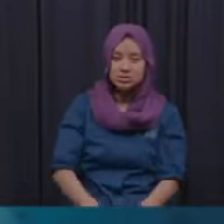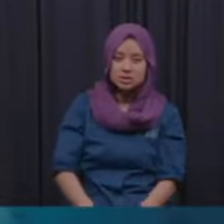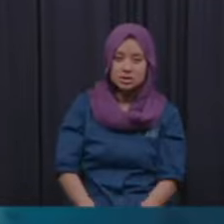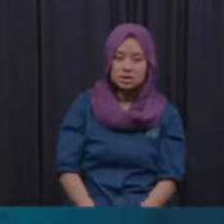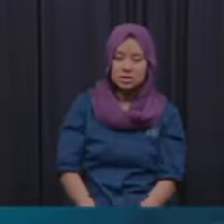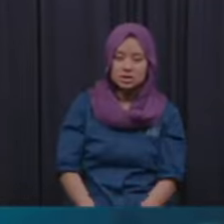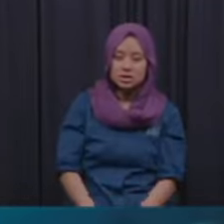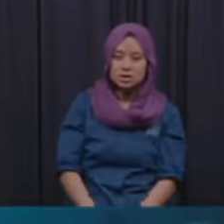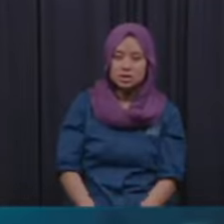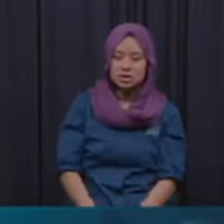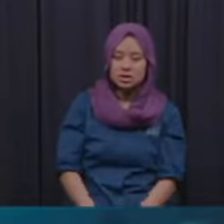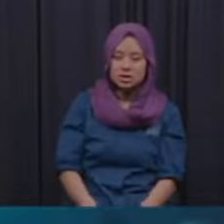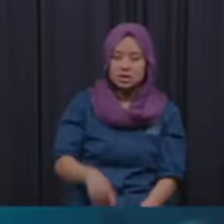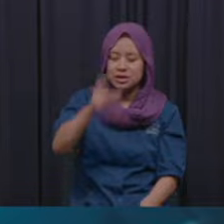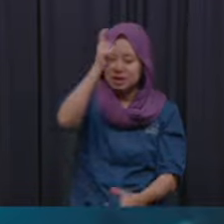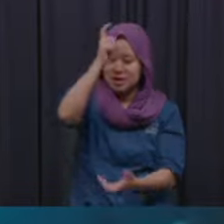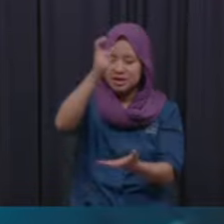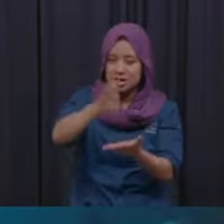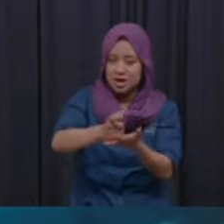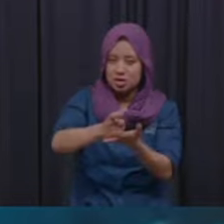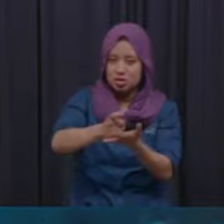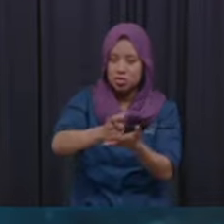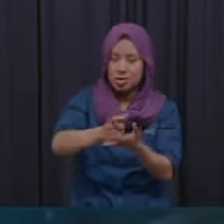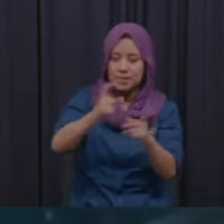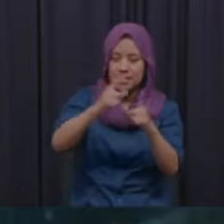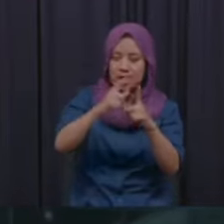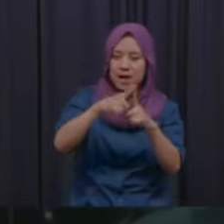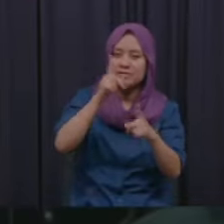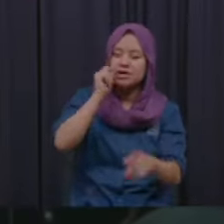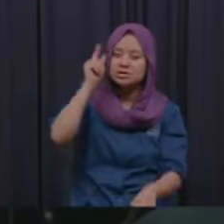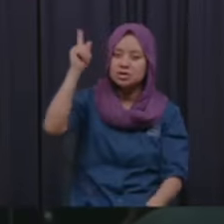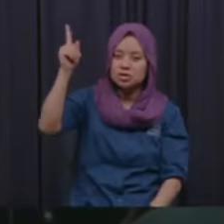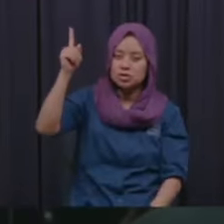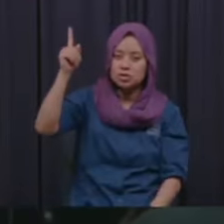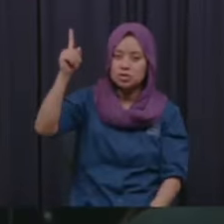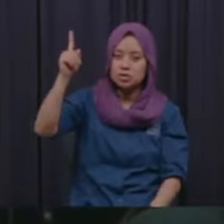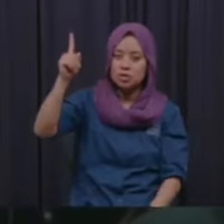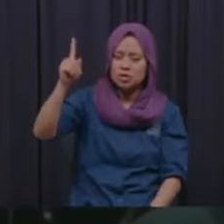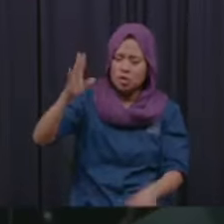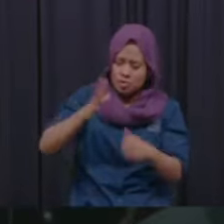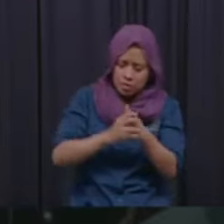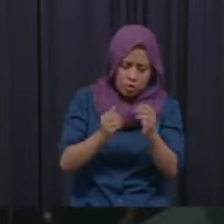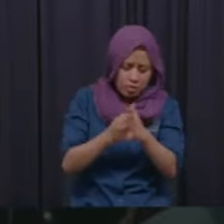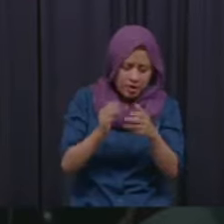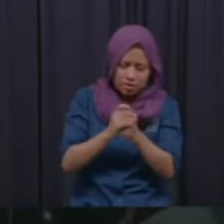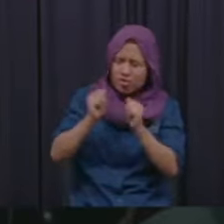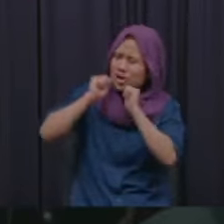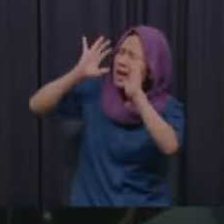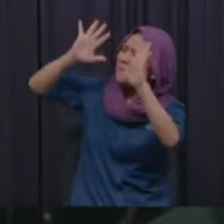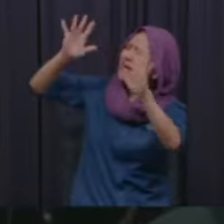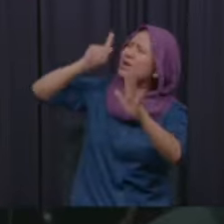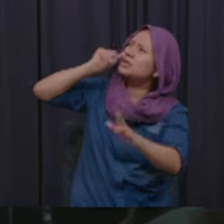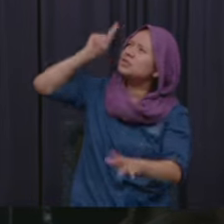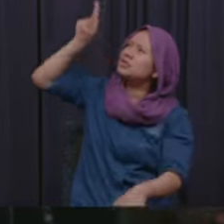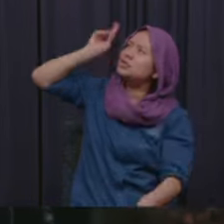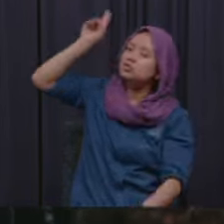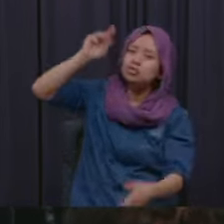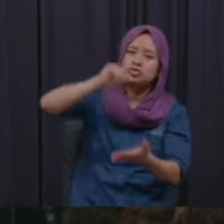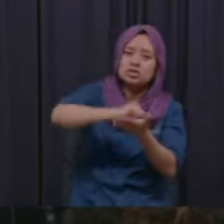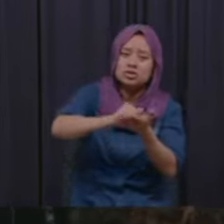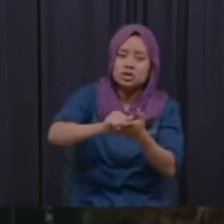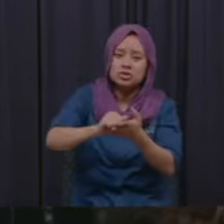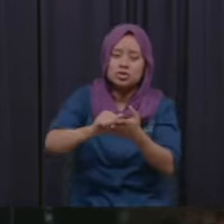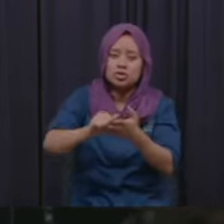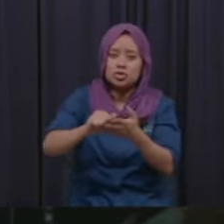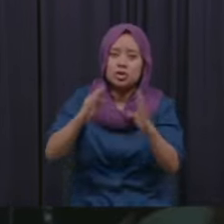del Señor. Dice: cuando tuve angustia, invoqué al Señor y clamé a mi Dios, y desde su santo templo Él oyó mi